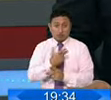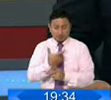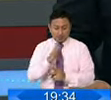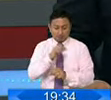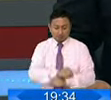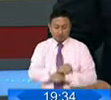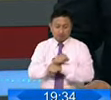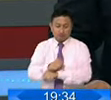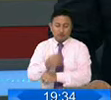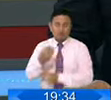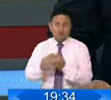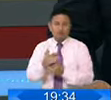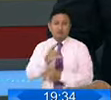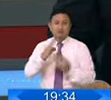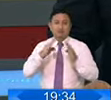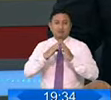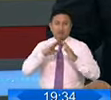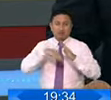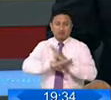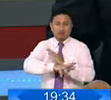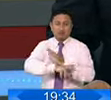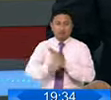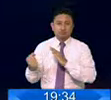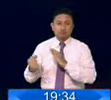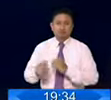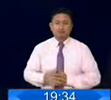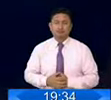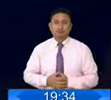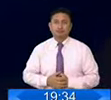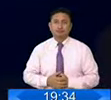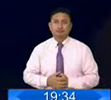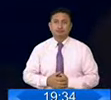se dedicaba al robo en domicilios.